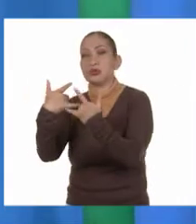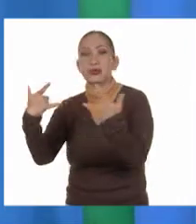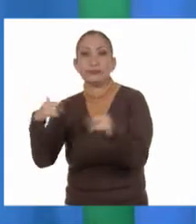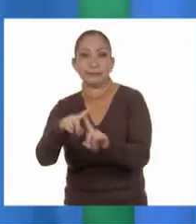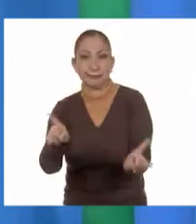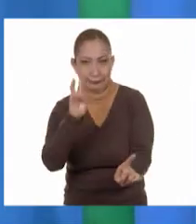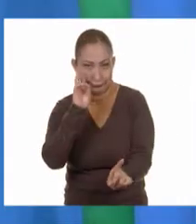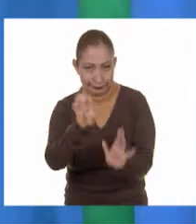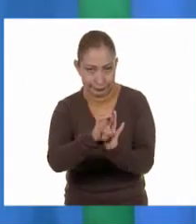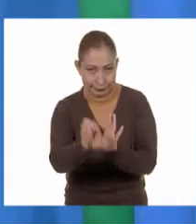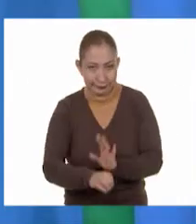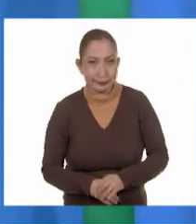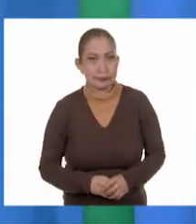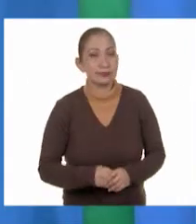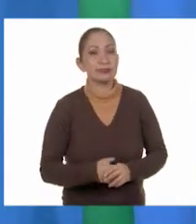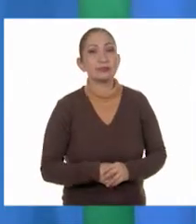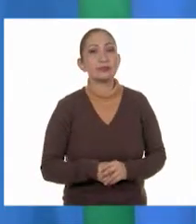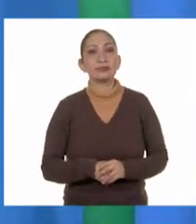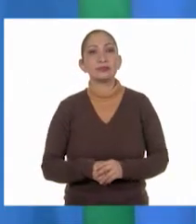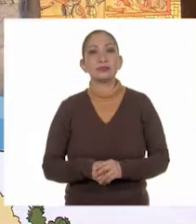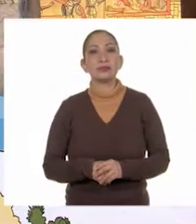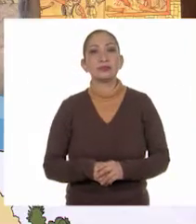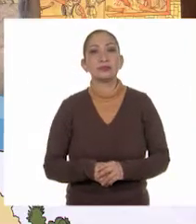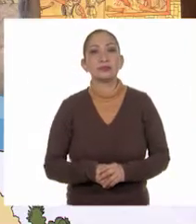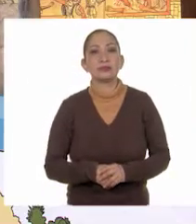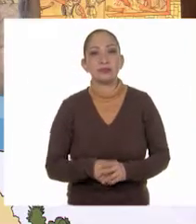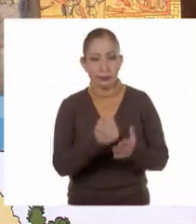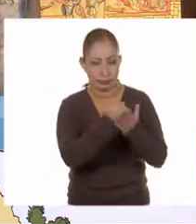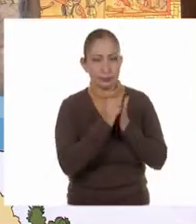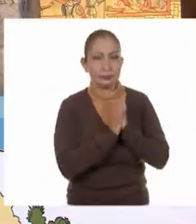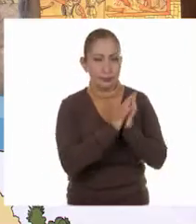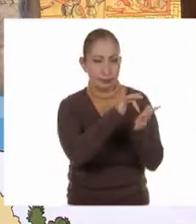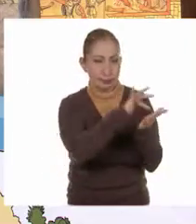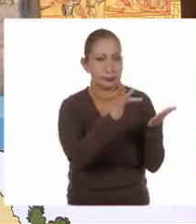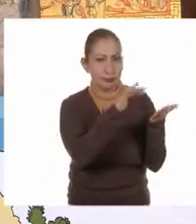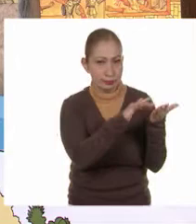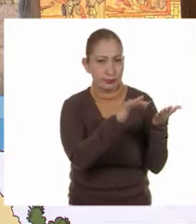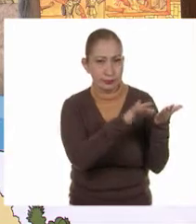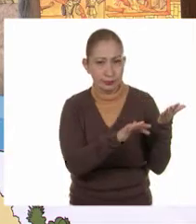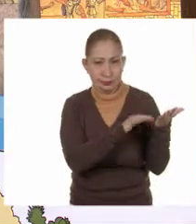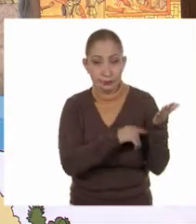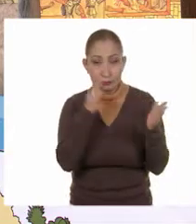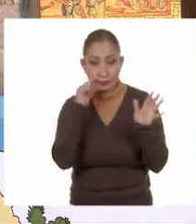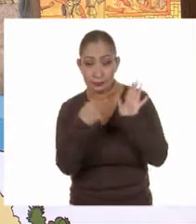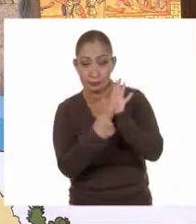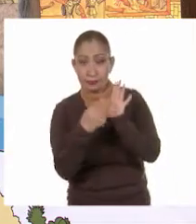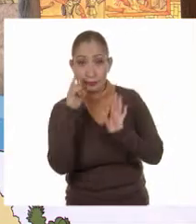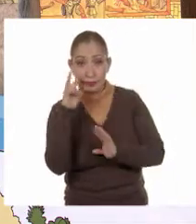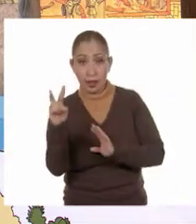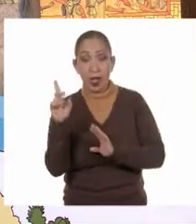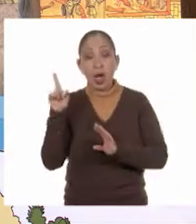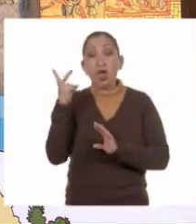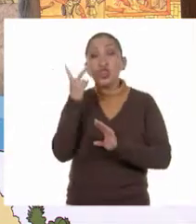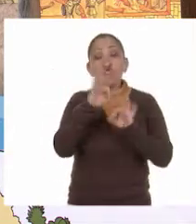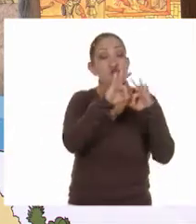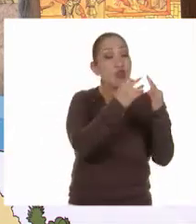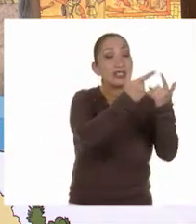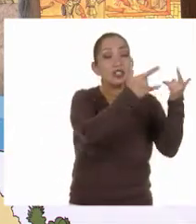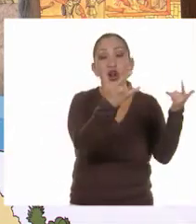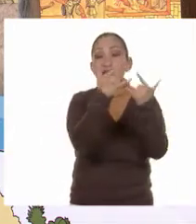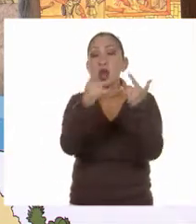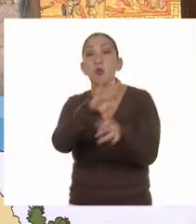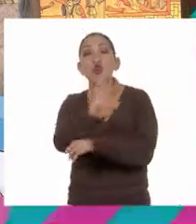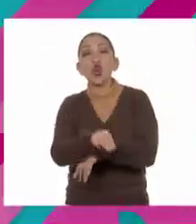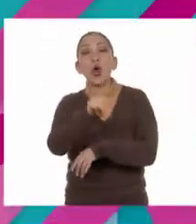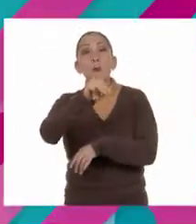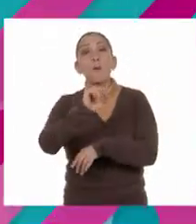Les mostraré un ejemplo. Muy bien. ¿Me ayudas a leer, por favor, Juan Carlos? En pantalla tenemos dos versiones sobre la muerte de